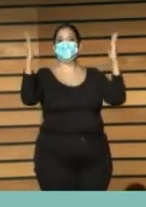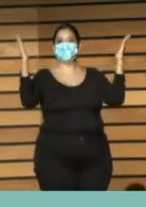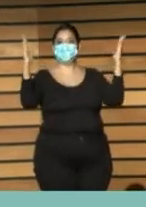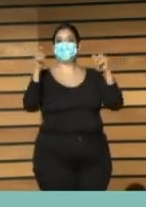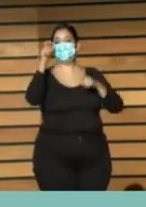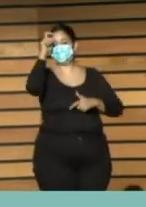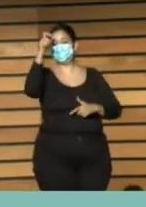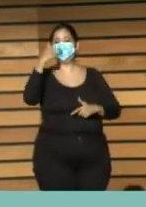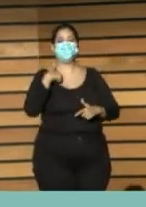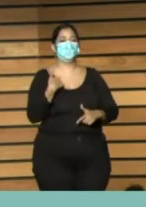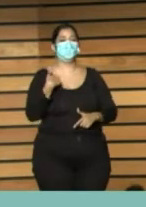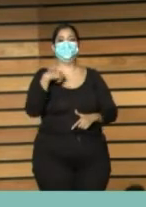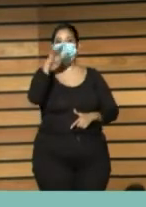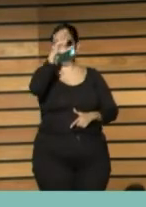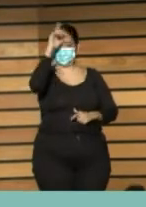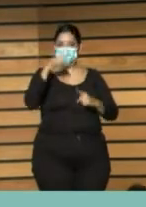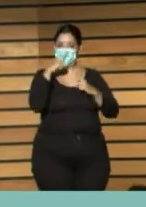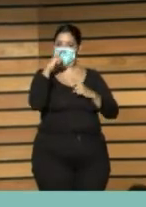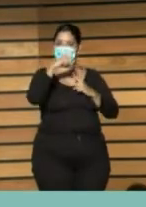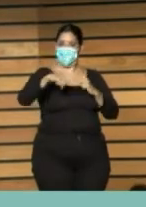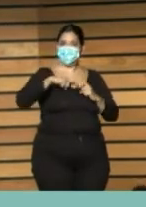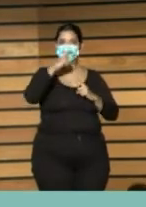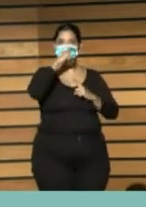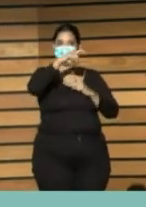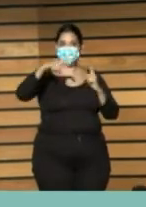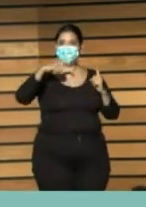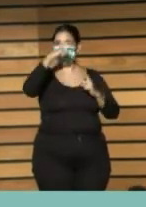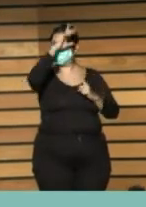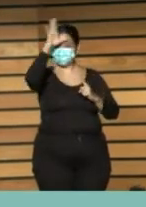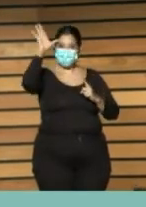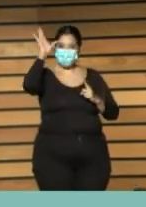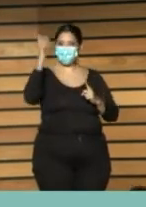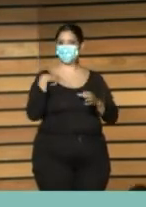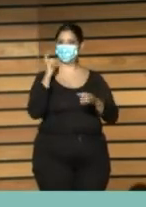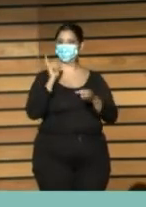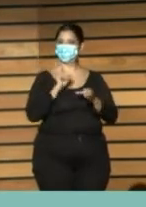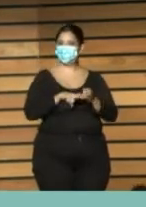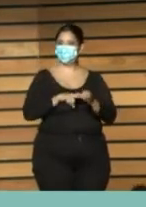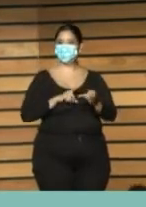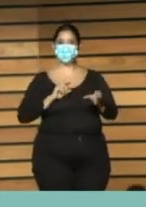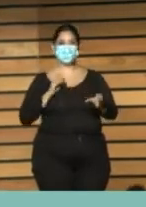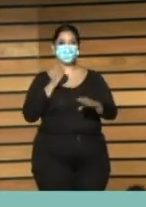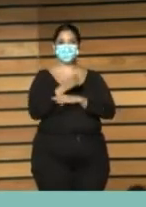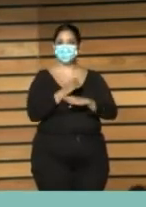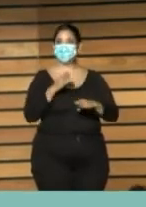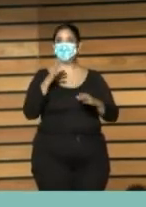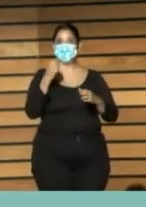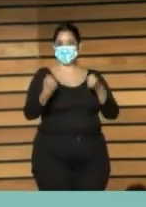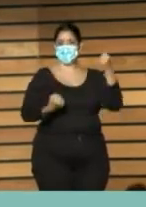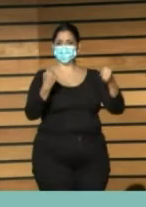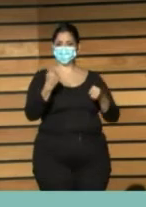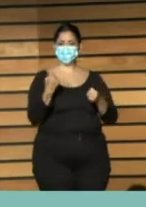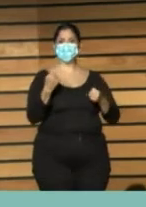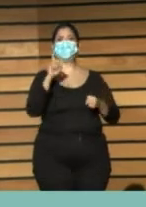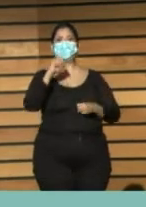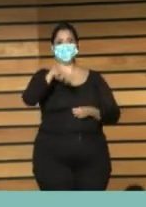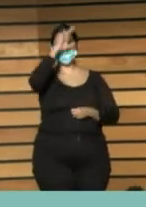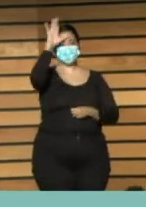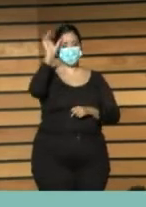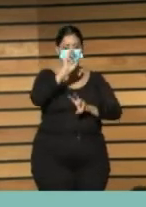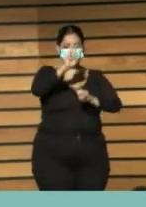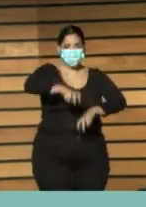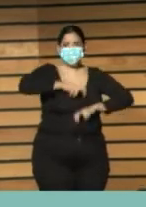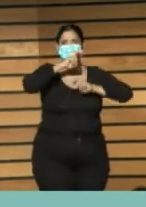pasado muchísimos veranos, en el que aprendí a andar en bici, a recoger patatas, a conducir un tractor y también a entender qué significa